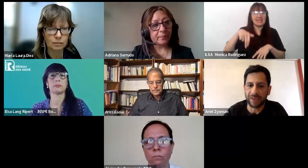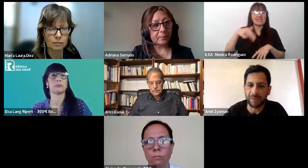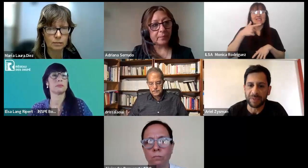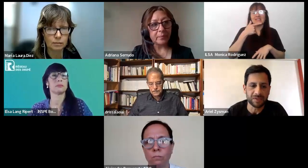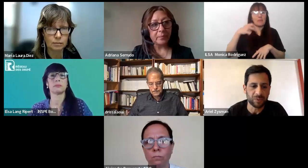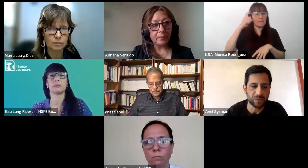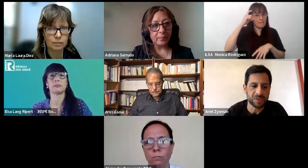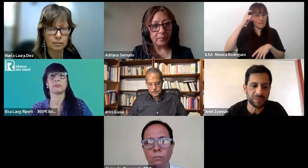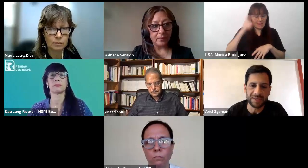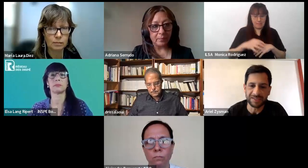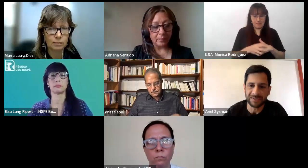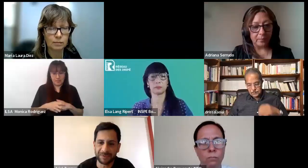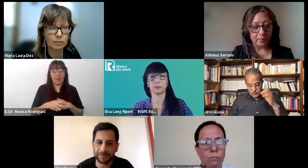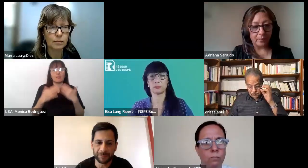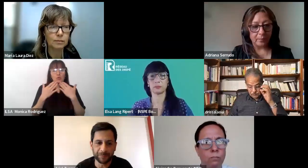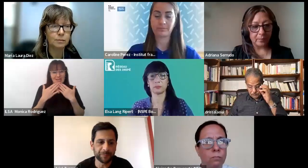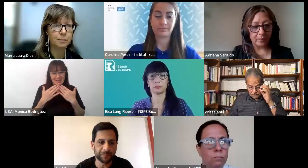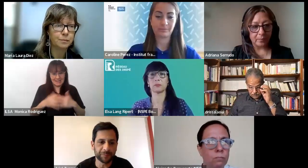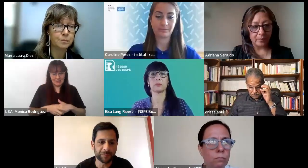esta presentación. Muchísimas gracias.